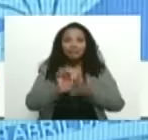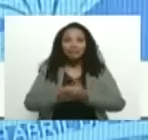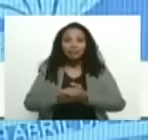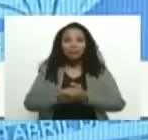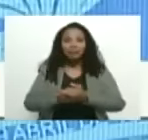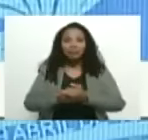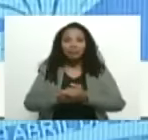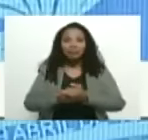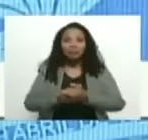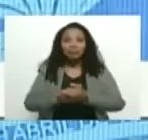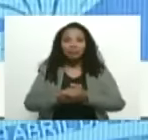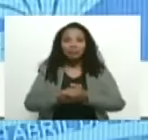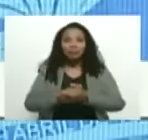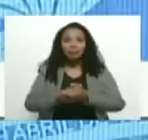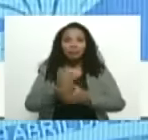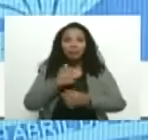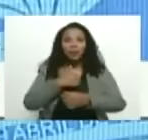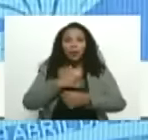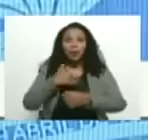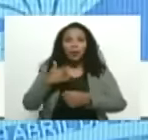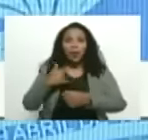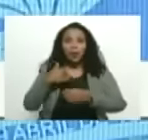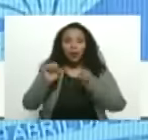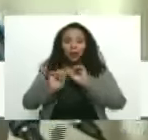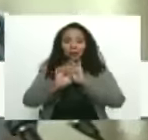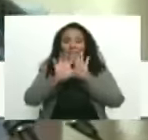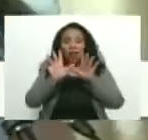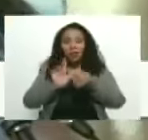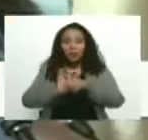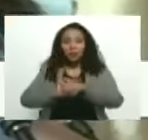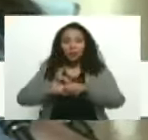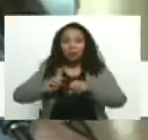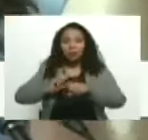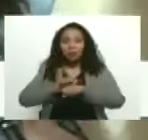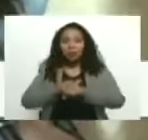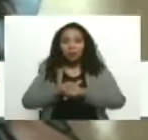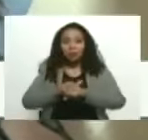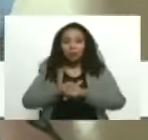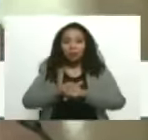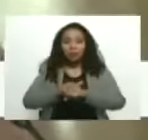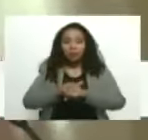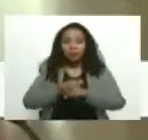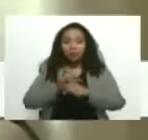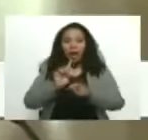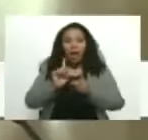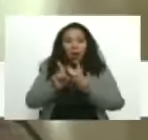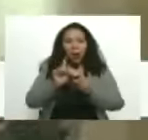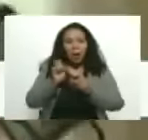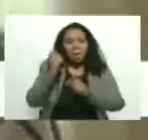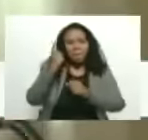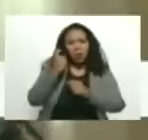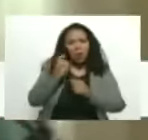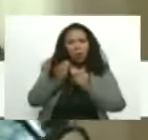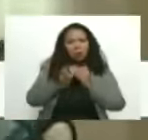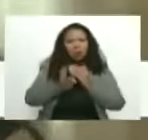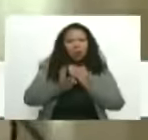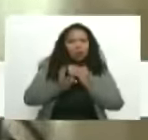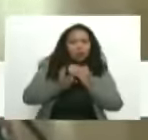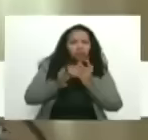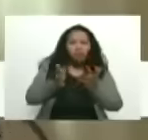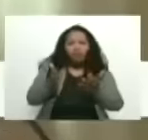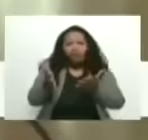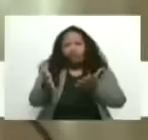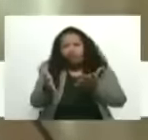Yo quisiera precisiones, doctor Rodríguez, porque quedaron unas preguntas como que todavía